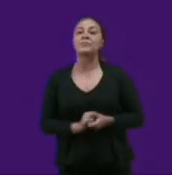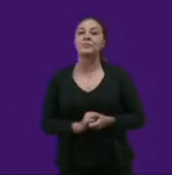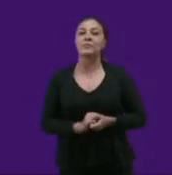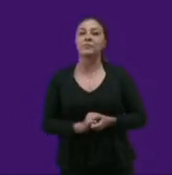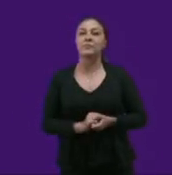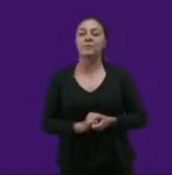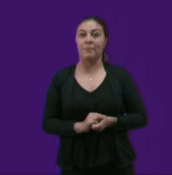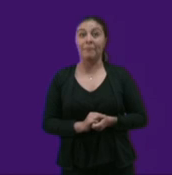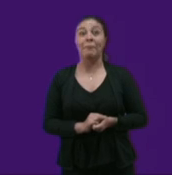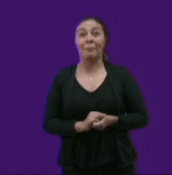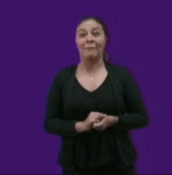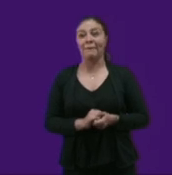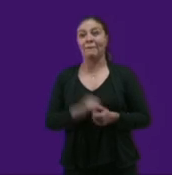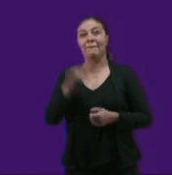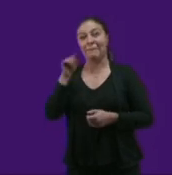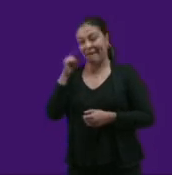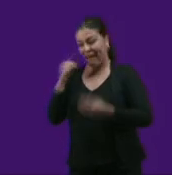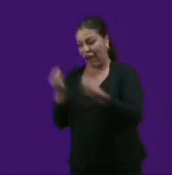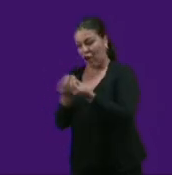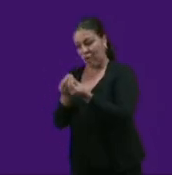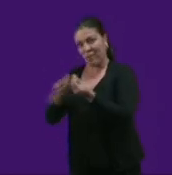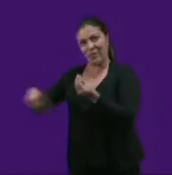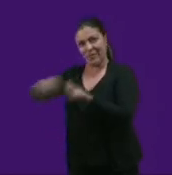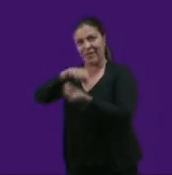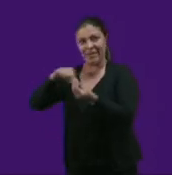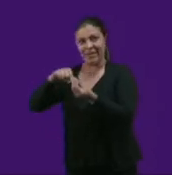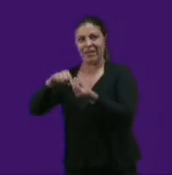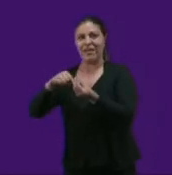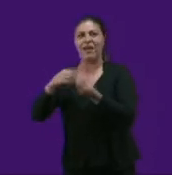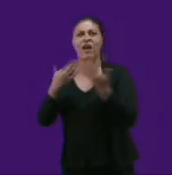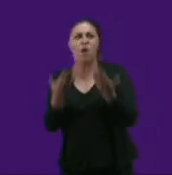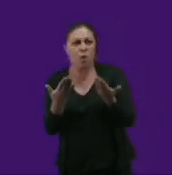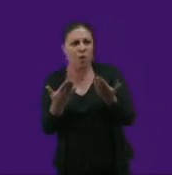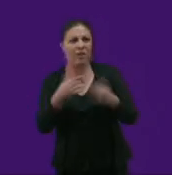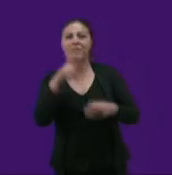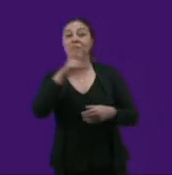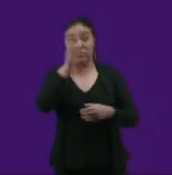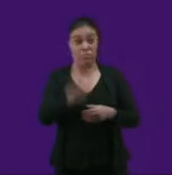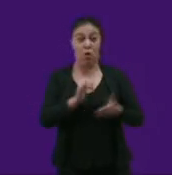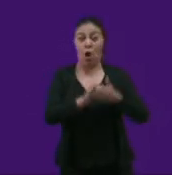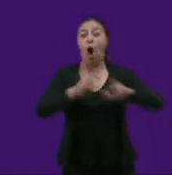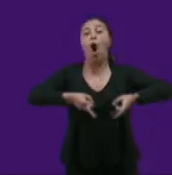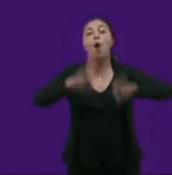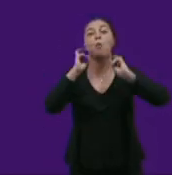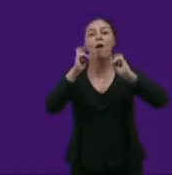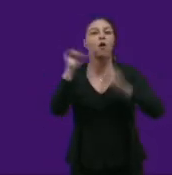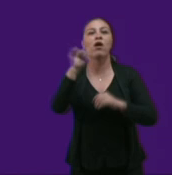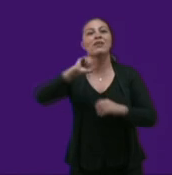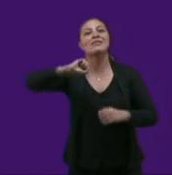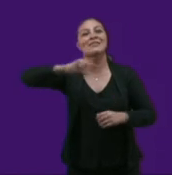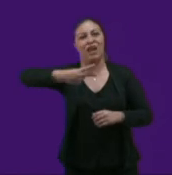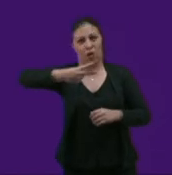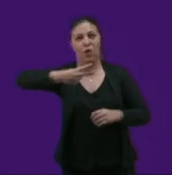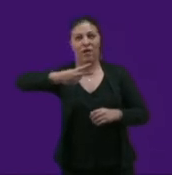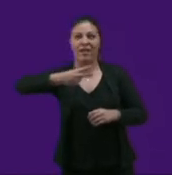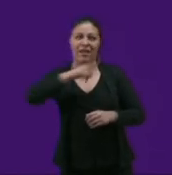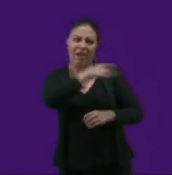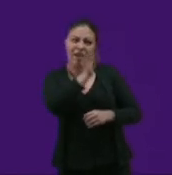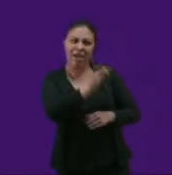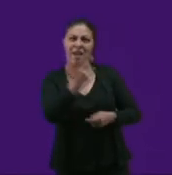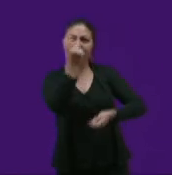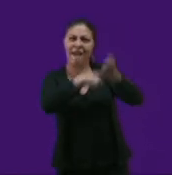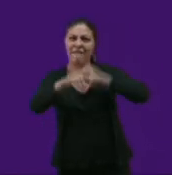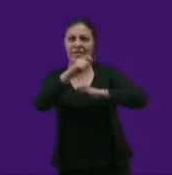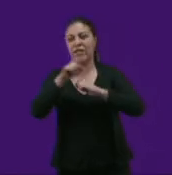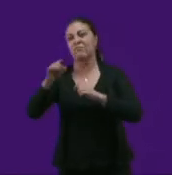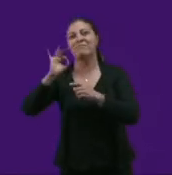era un sitio de cosas usadas, de compra y venta de cosas usadas con un modelo de subastas, el que funcionaba solamente en Estados Unidos,